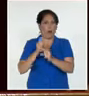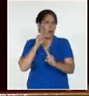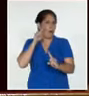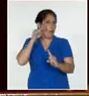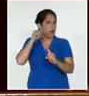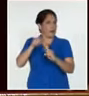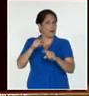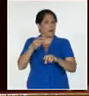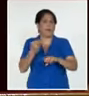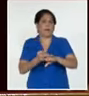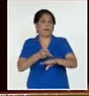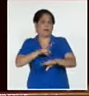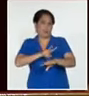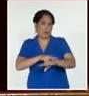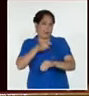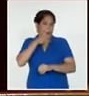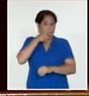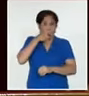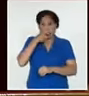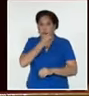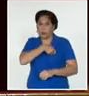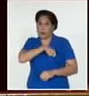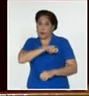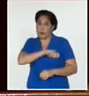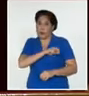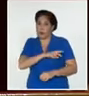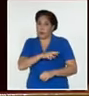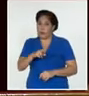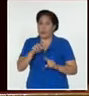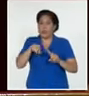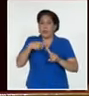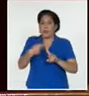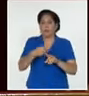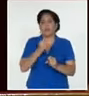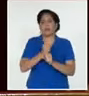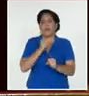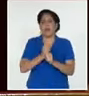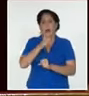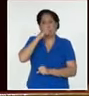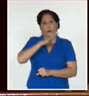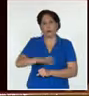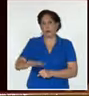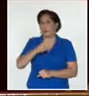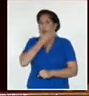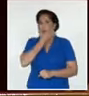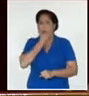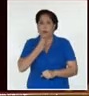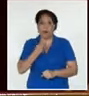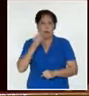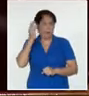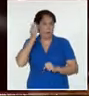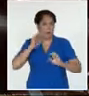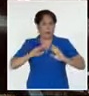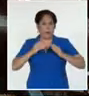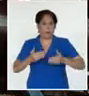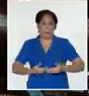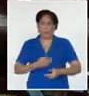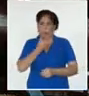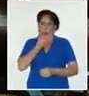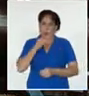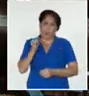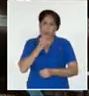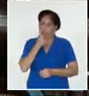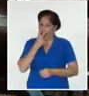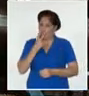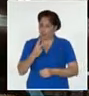preventiva, la vigilancia popular revolucionaria y la labor con niños, adolescentes y jóvenes.